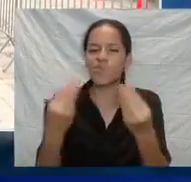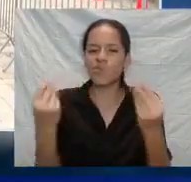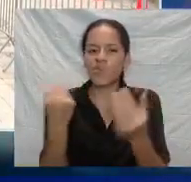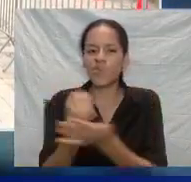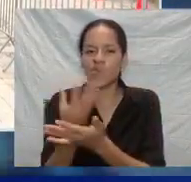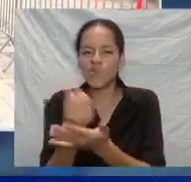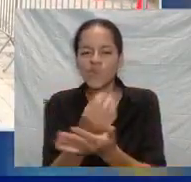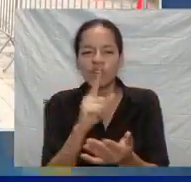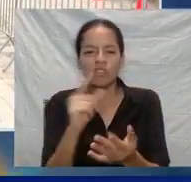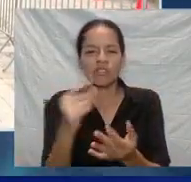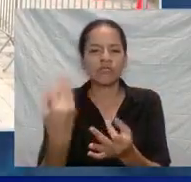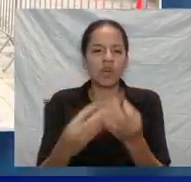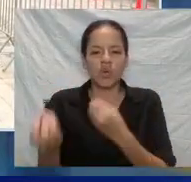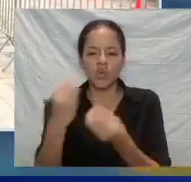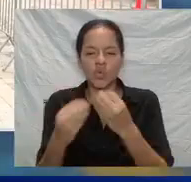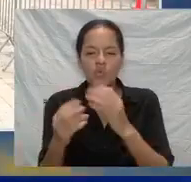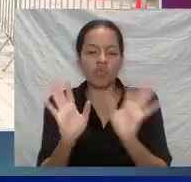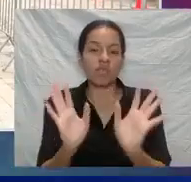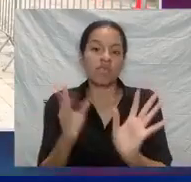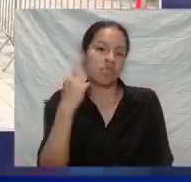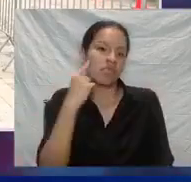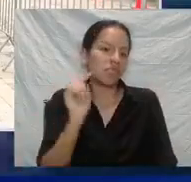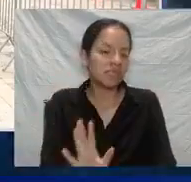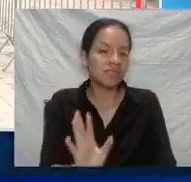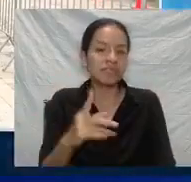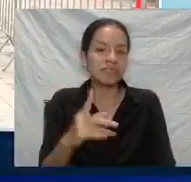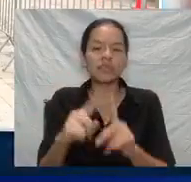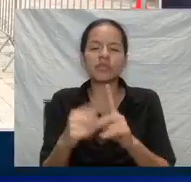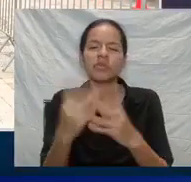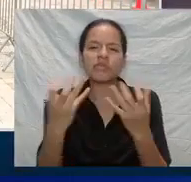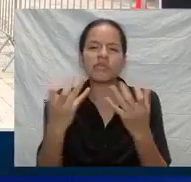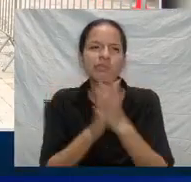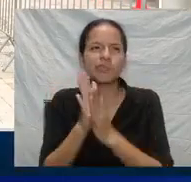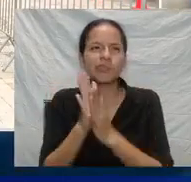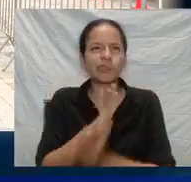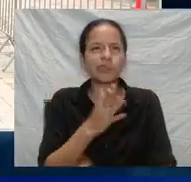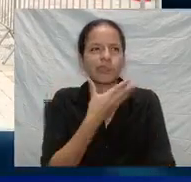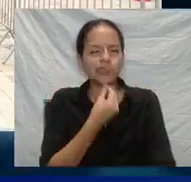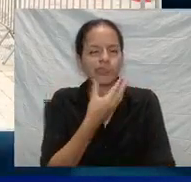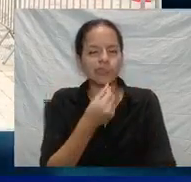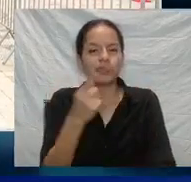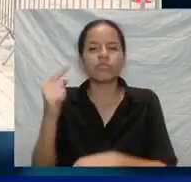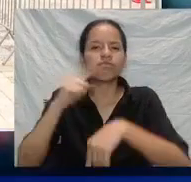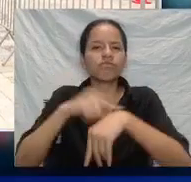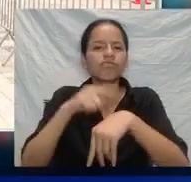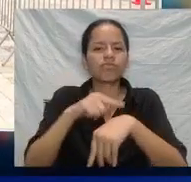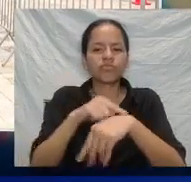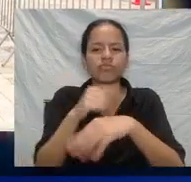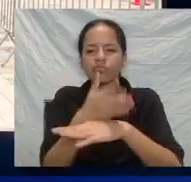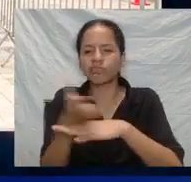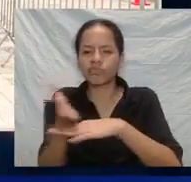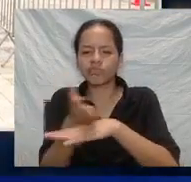consumir ropa imagino que también espero y seremos travel y los vecinos también los horarios por favor de atención